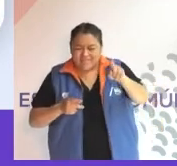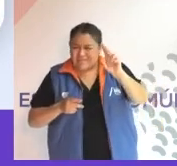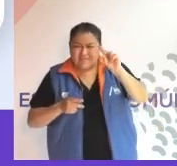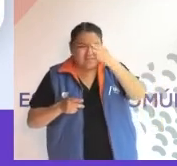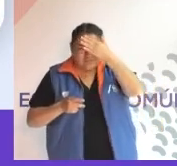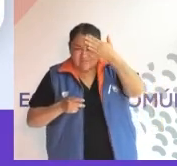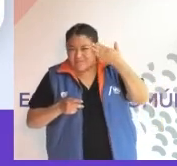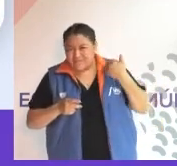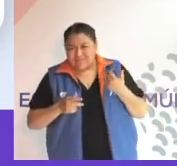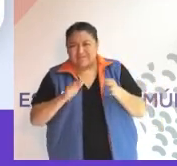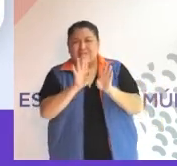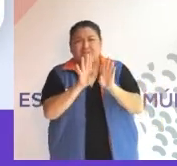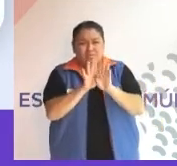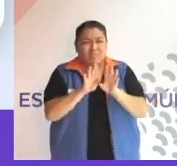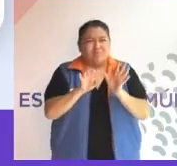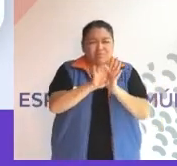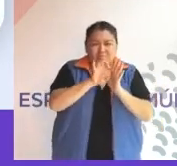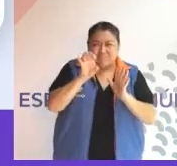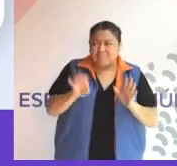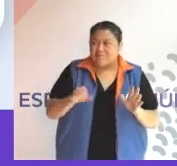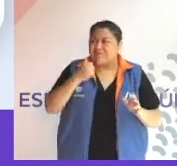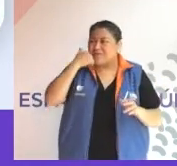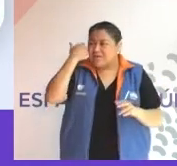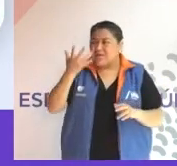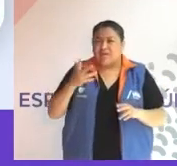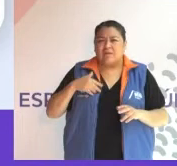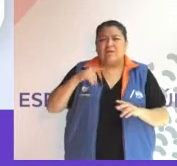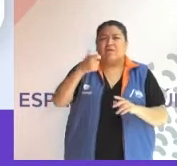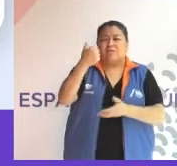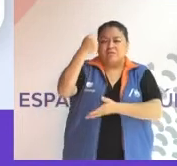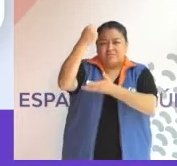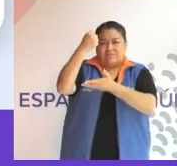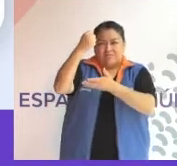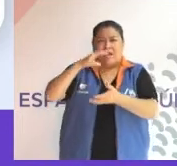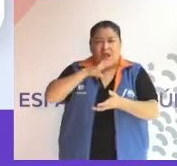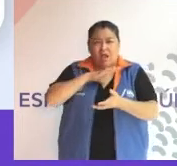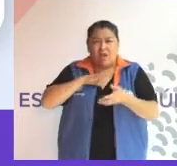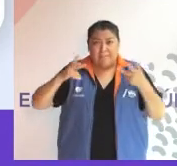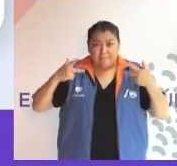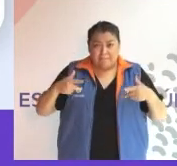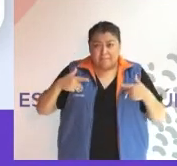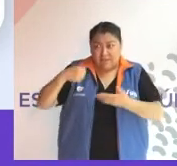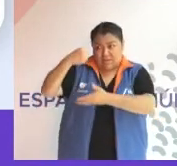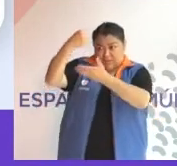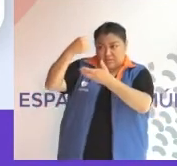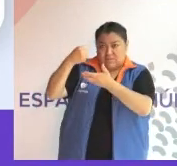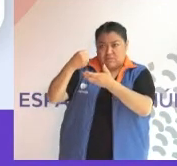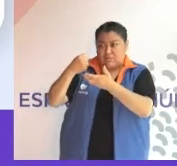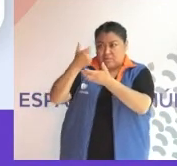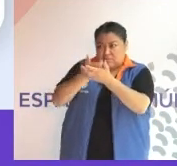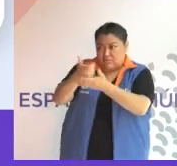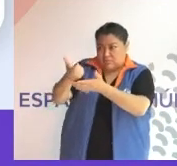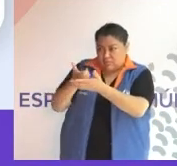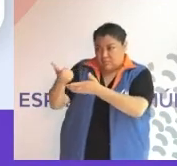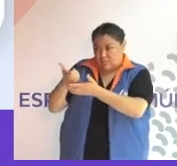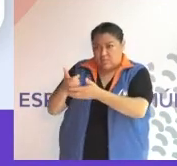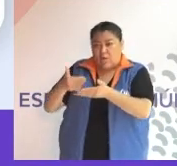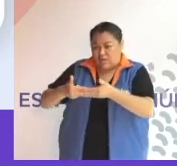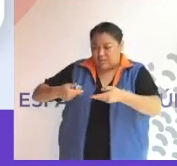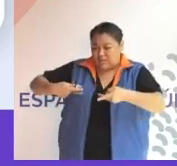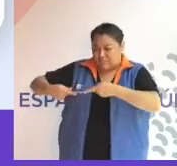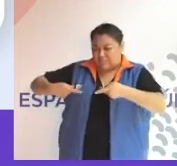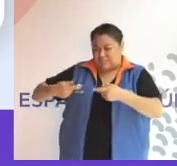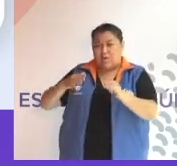por ejemplo, los temas como de presupuesto participativo y planeación participativa, porque